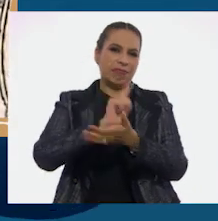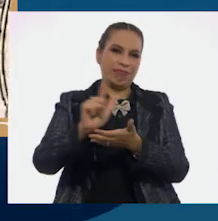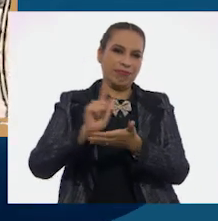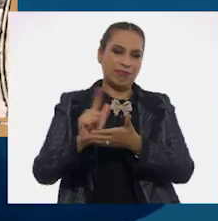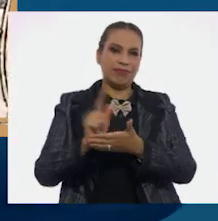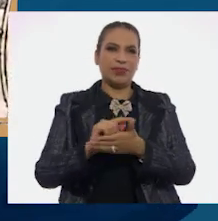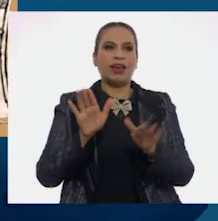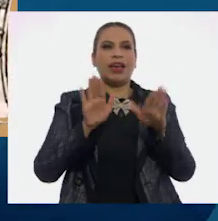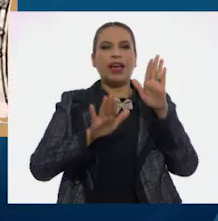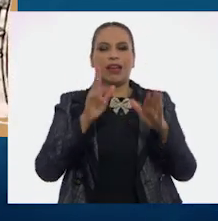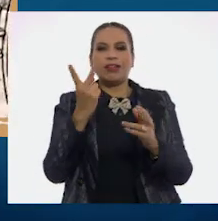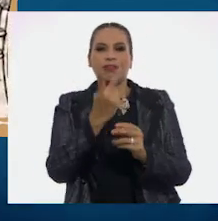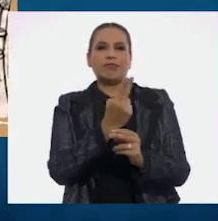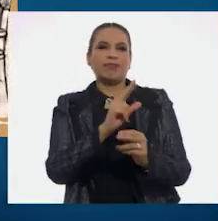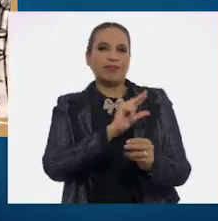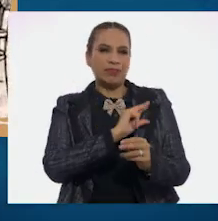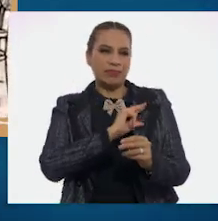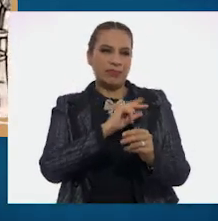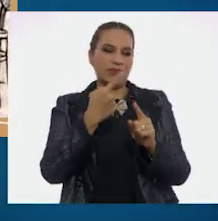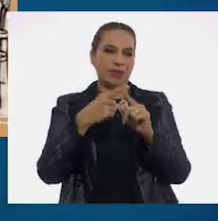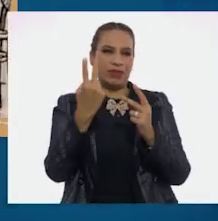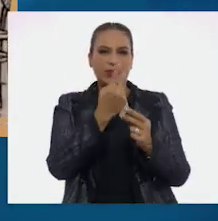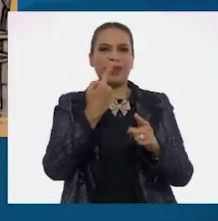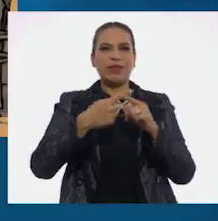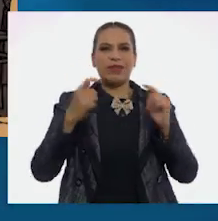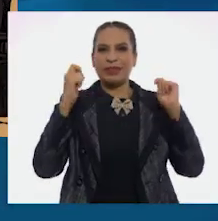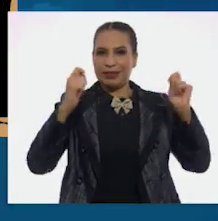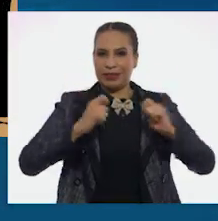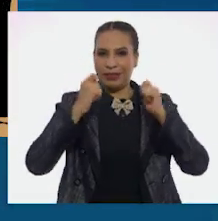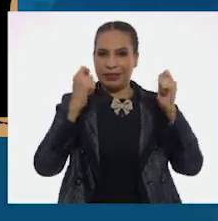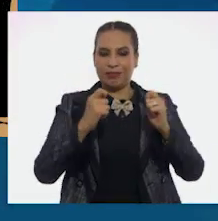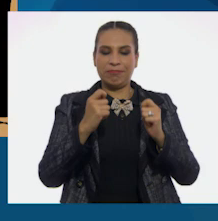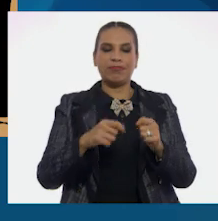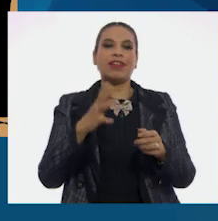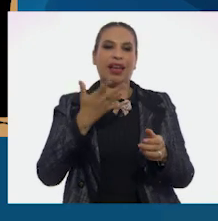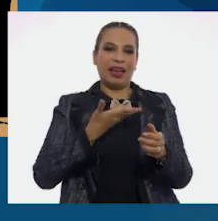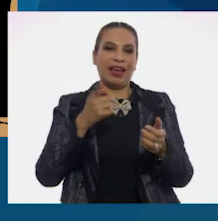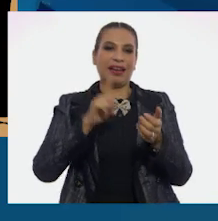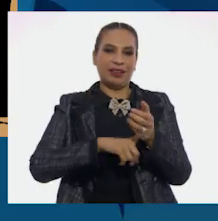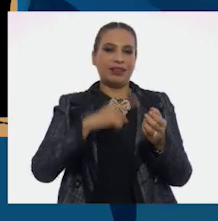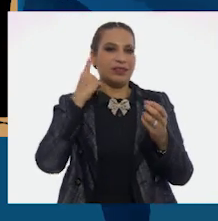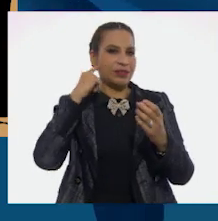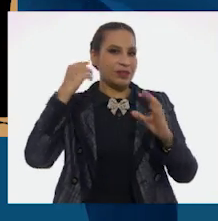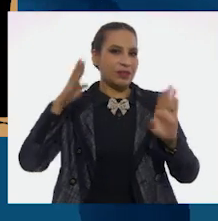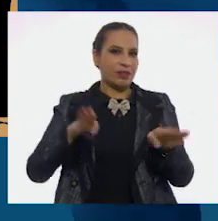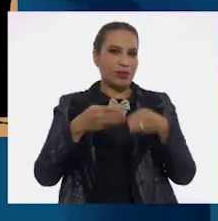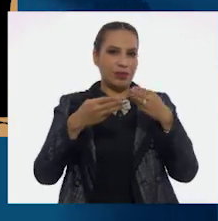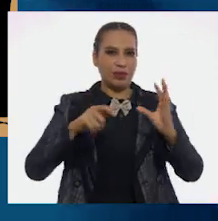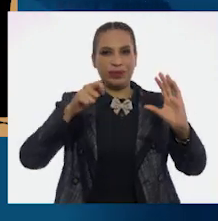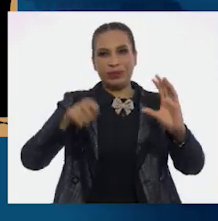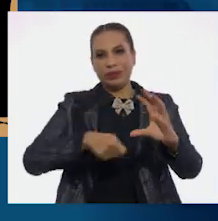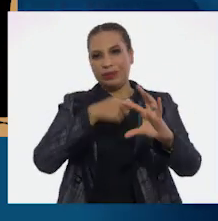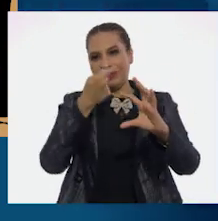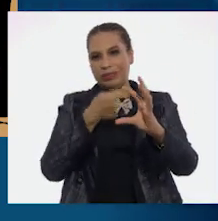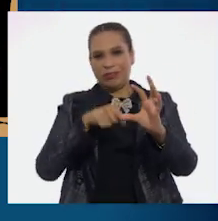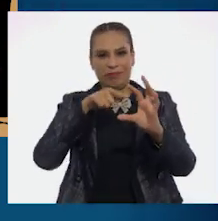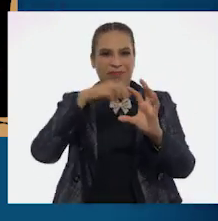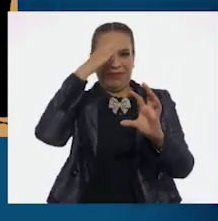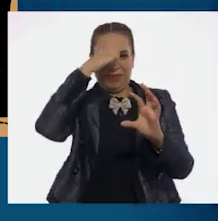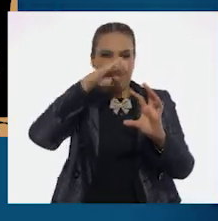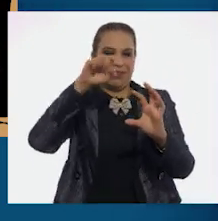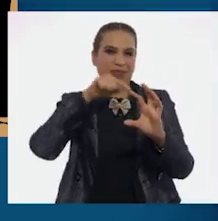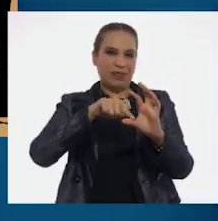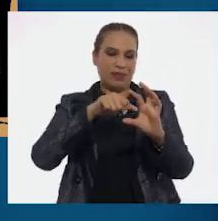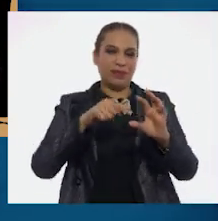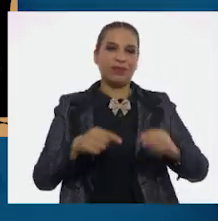los momentos íntimos y todo tipo de celebraciones se verían acompañados de las músicas emanadas de aquel extraño y